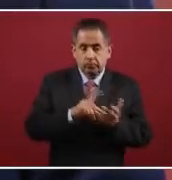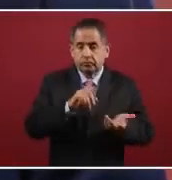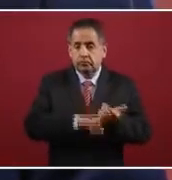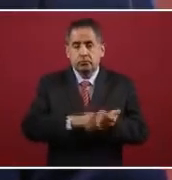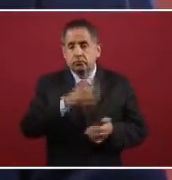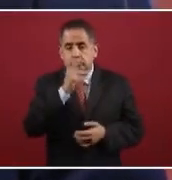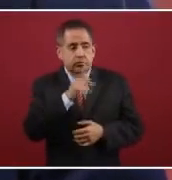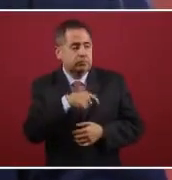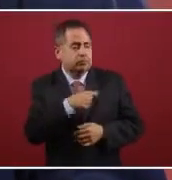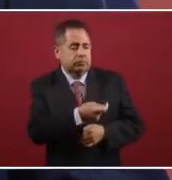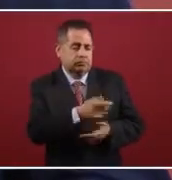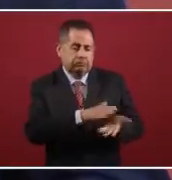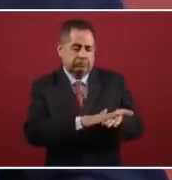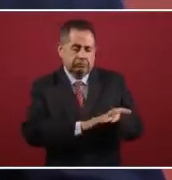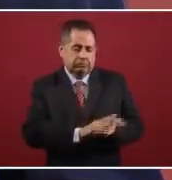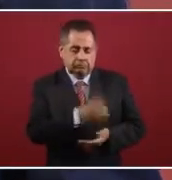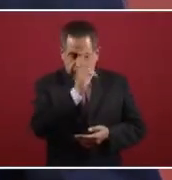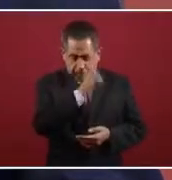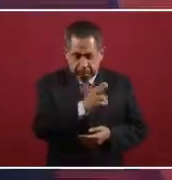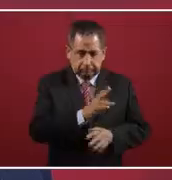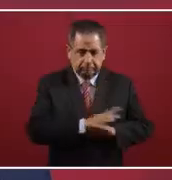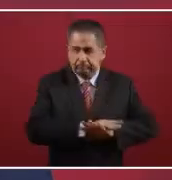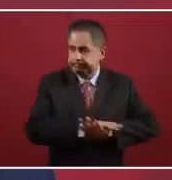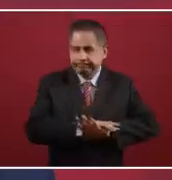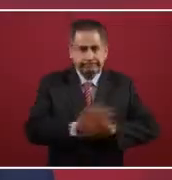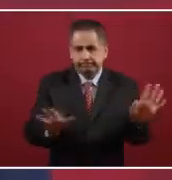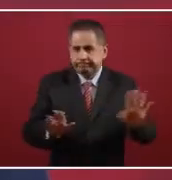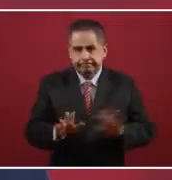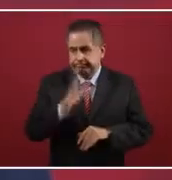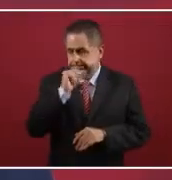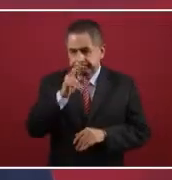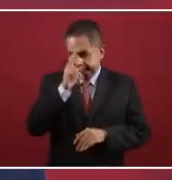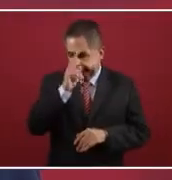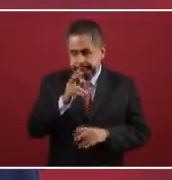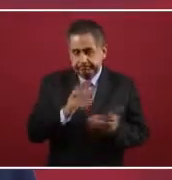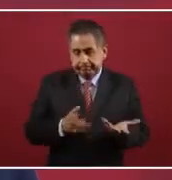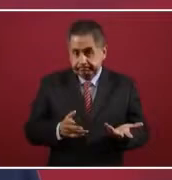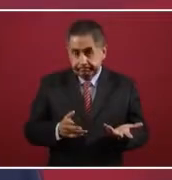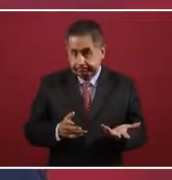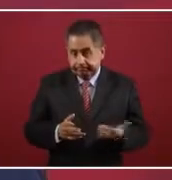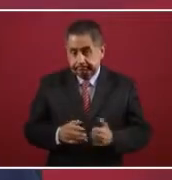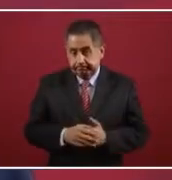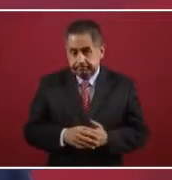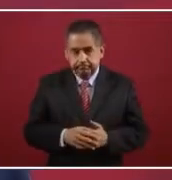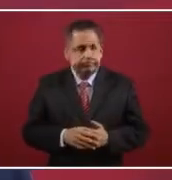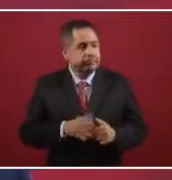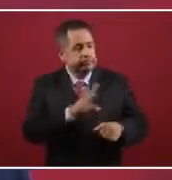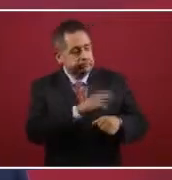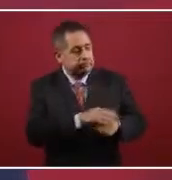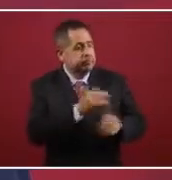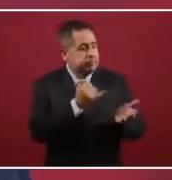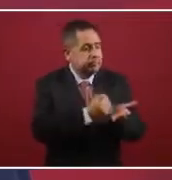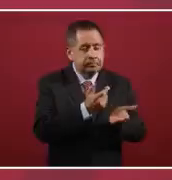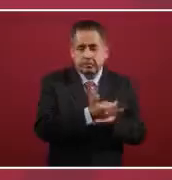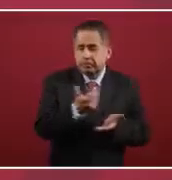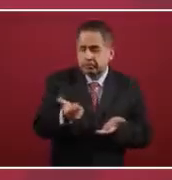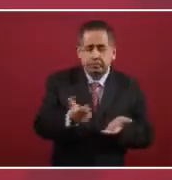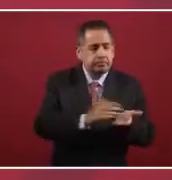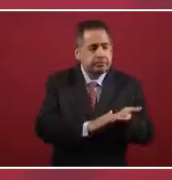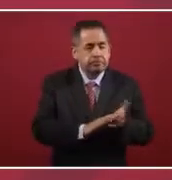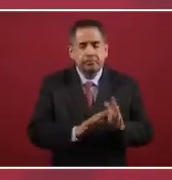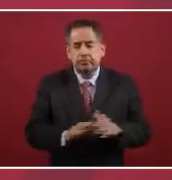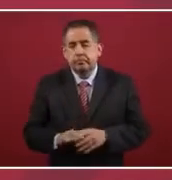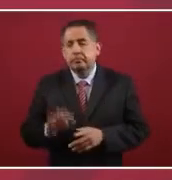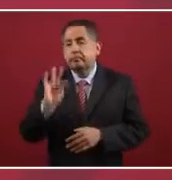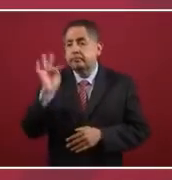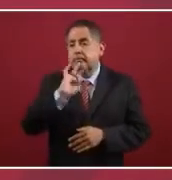condonaciones, pues ya no hay interpretaciones de que si hubo un temblor